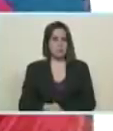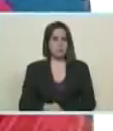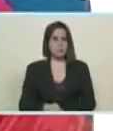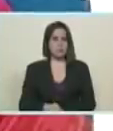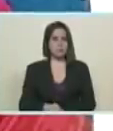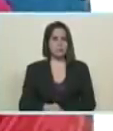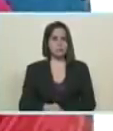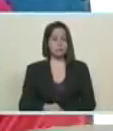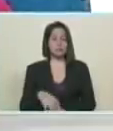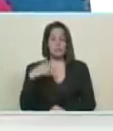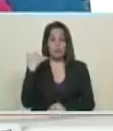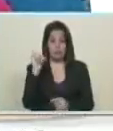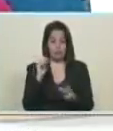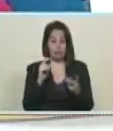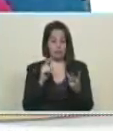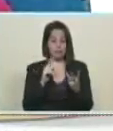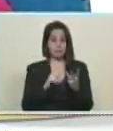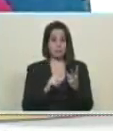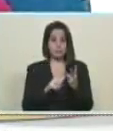Tenemos